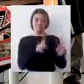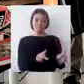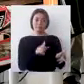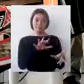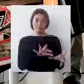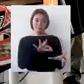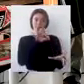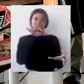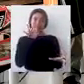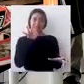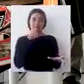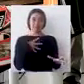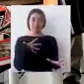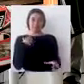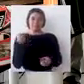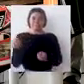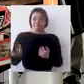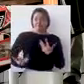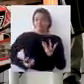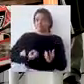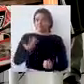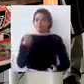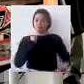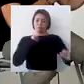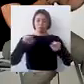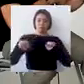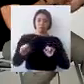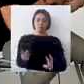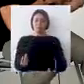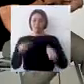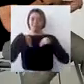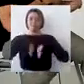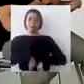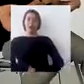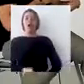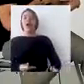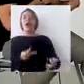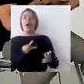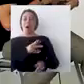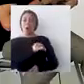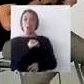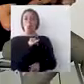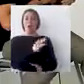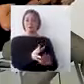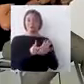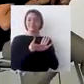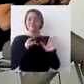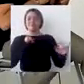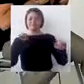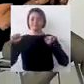personaje dice que es extrovertido, usted debe de asumir ese rol como una persona extrovertida. Es algo que